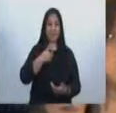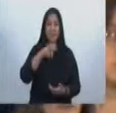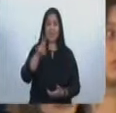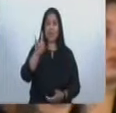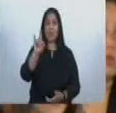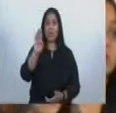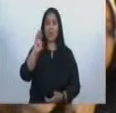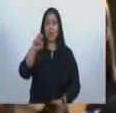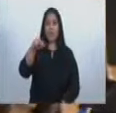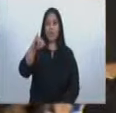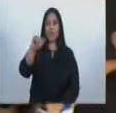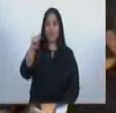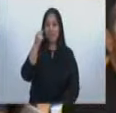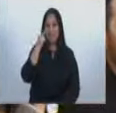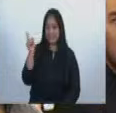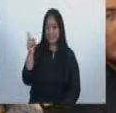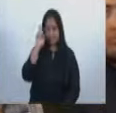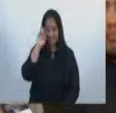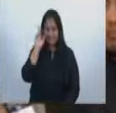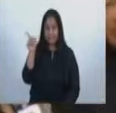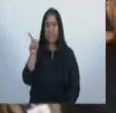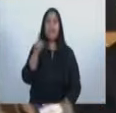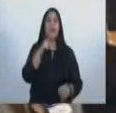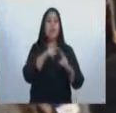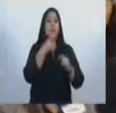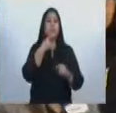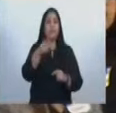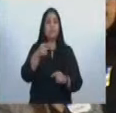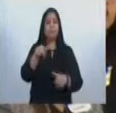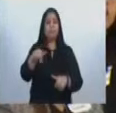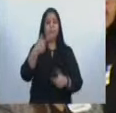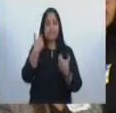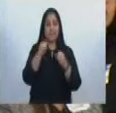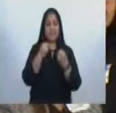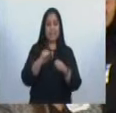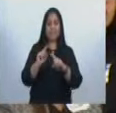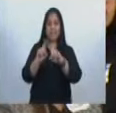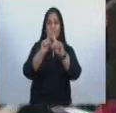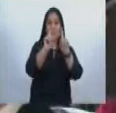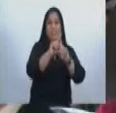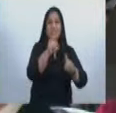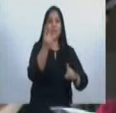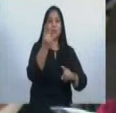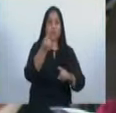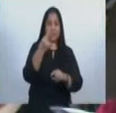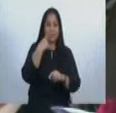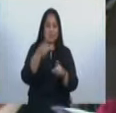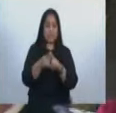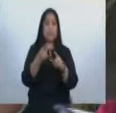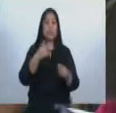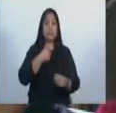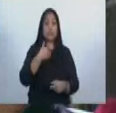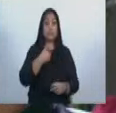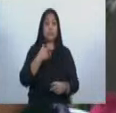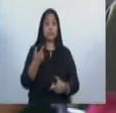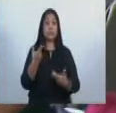nos nos recordaba este lo que hicimos es hacer una ronda con algunas universidades y encontramos